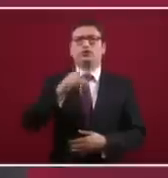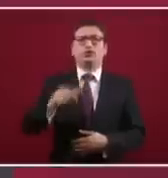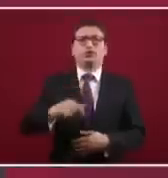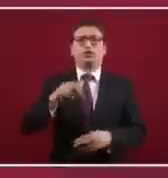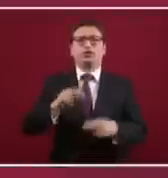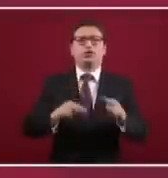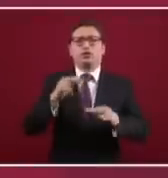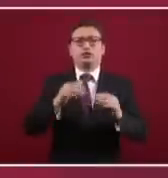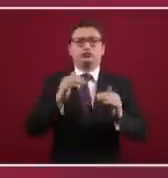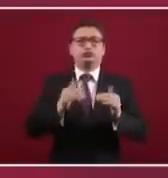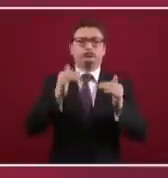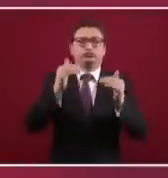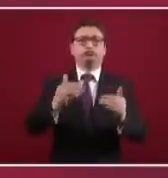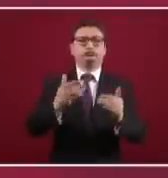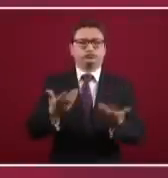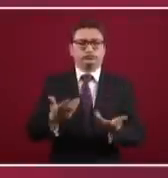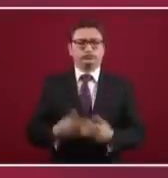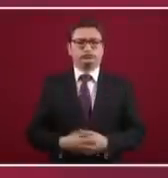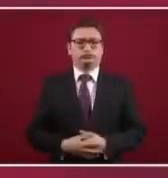la acusación,